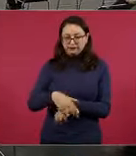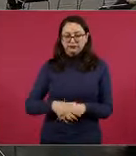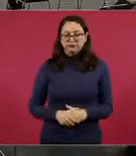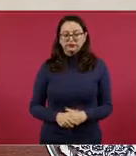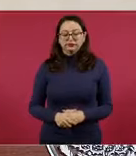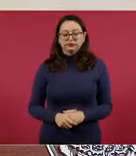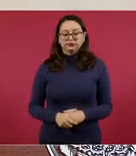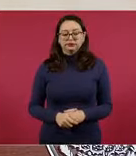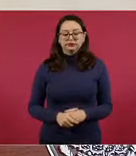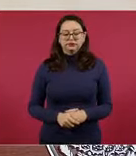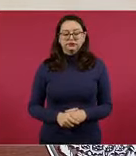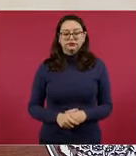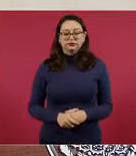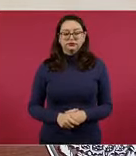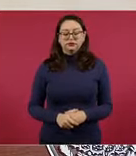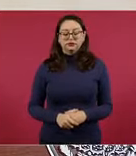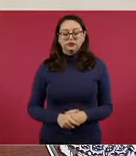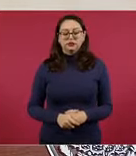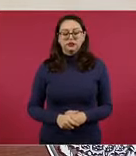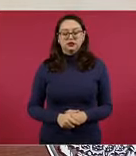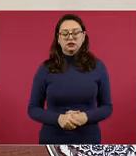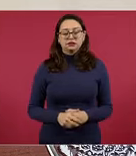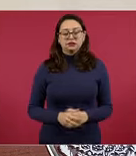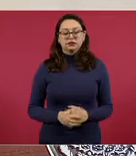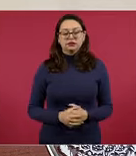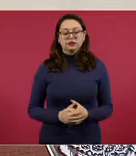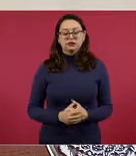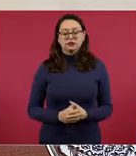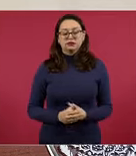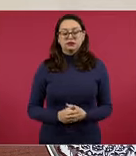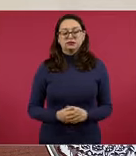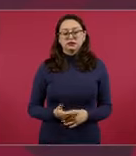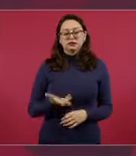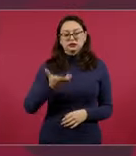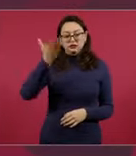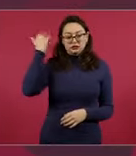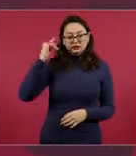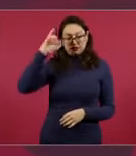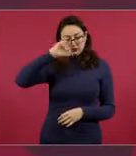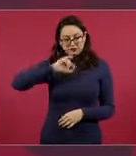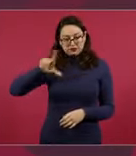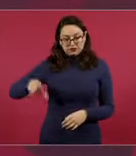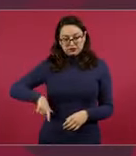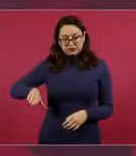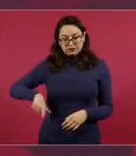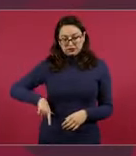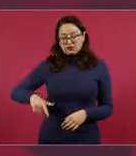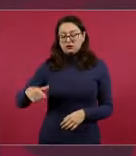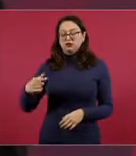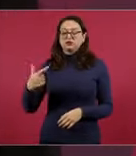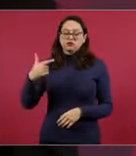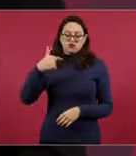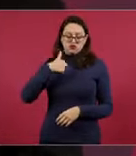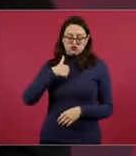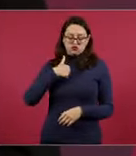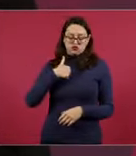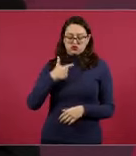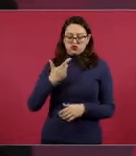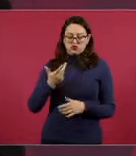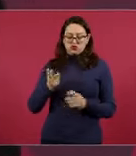Ya lo hice cuando salí de la jefatura de gobierno. Nada más que como tenía yo otra